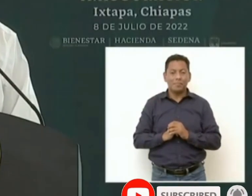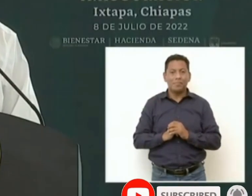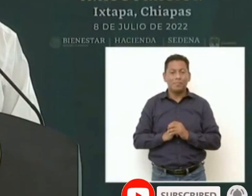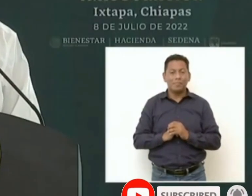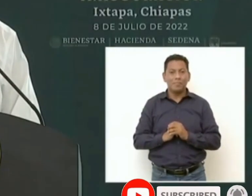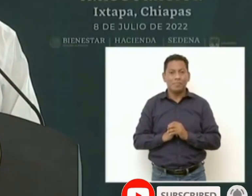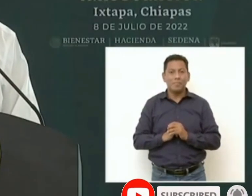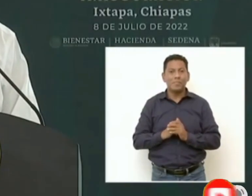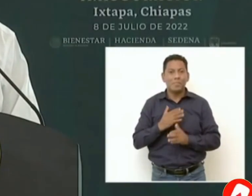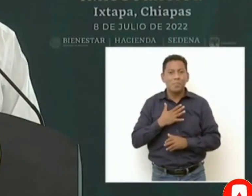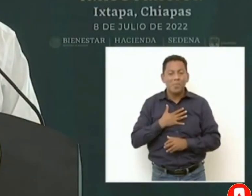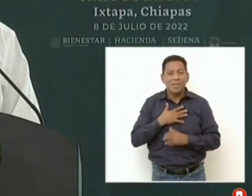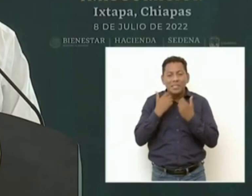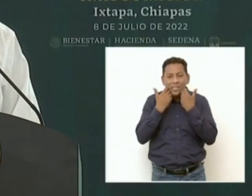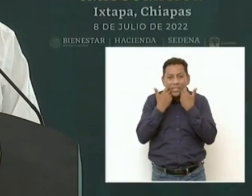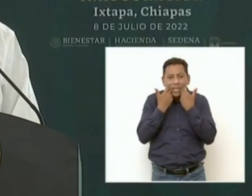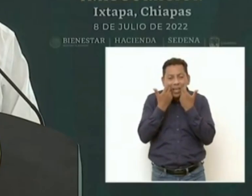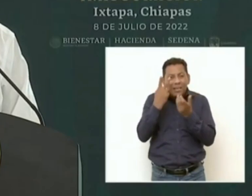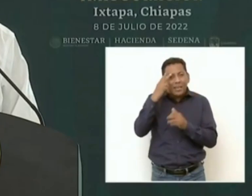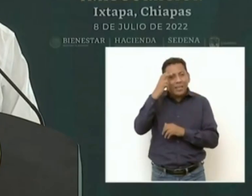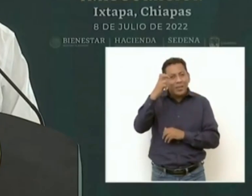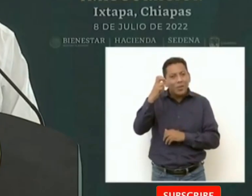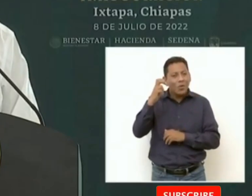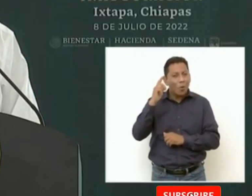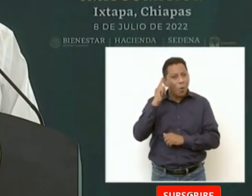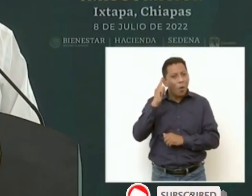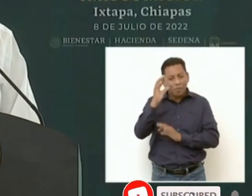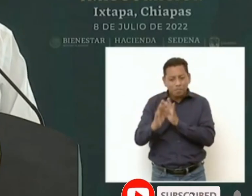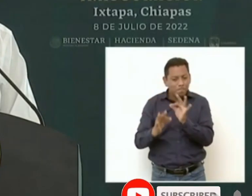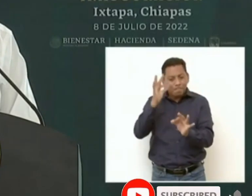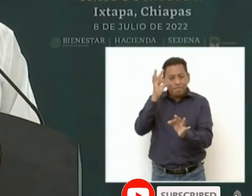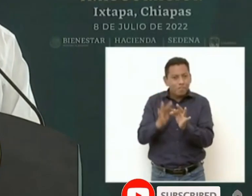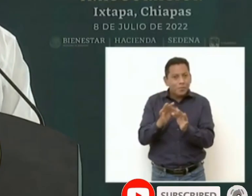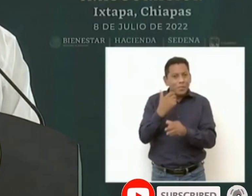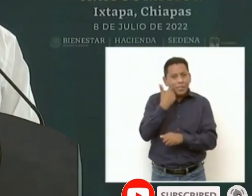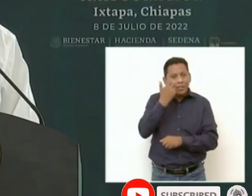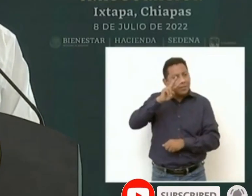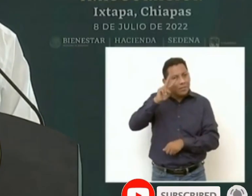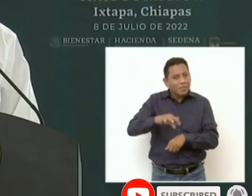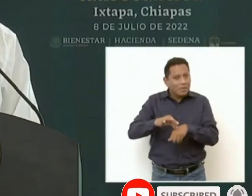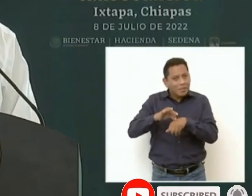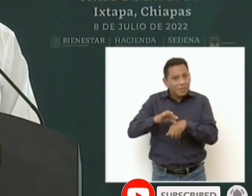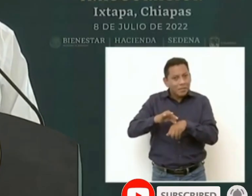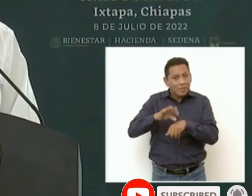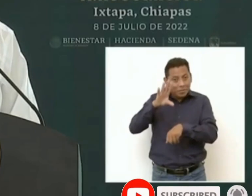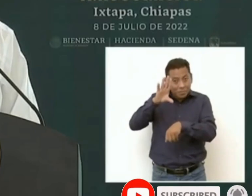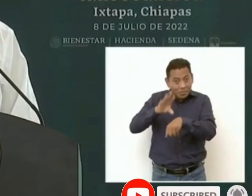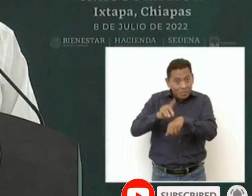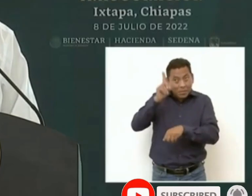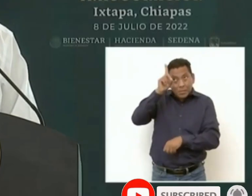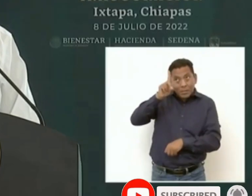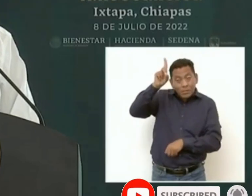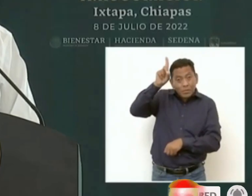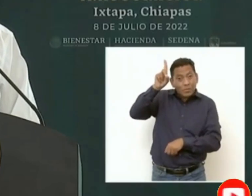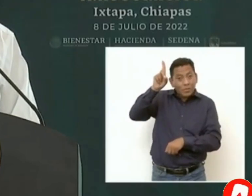Mi sueño, que quiero que sea realidad, si lo permite el Creador y la